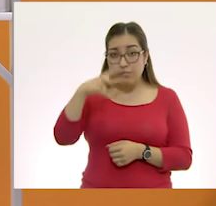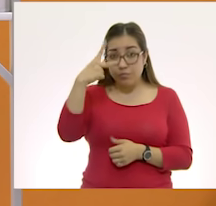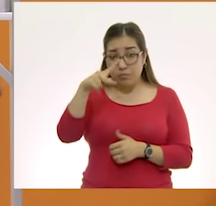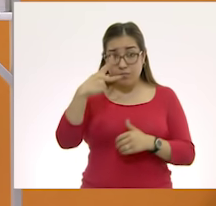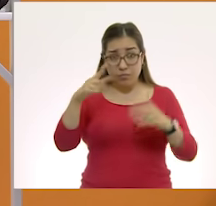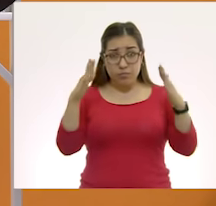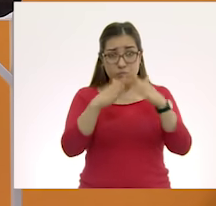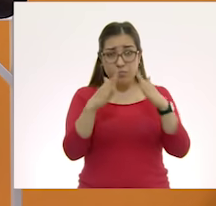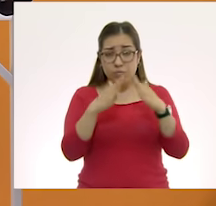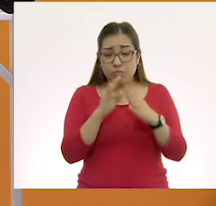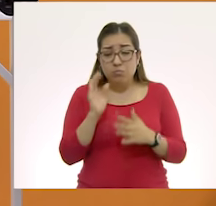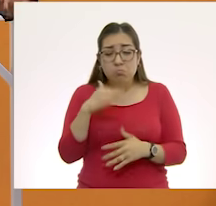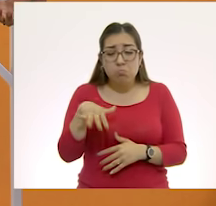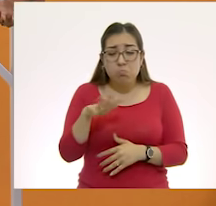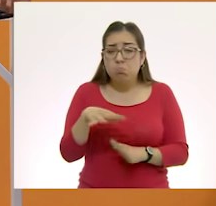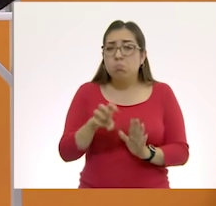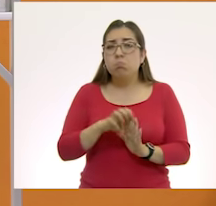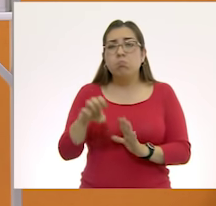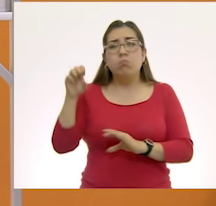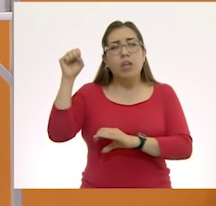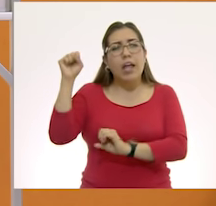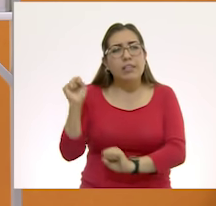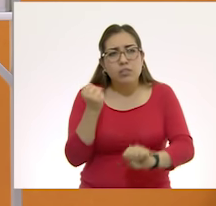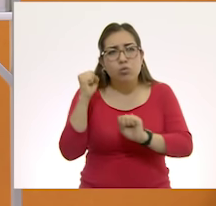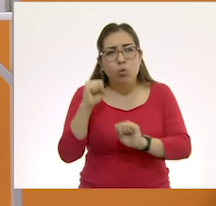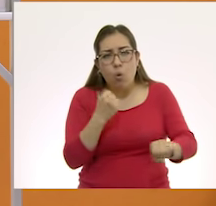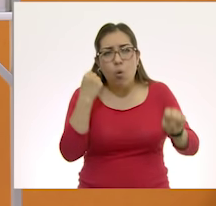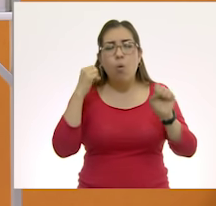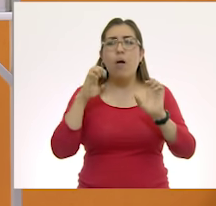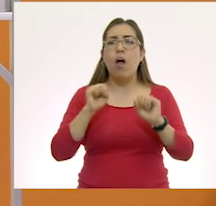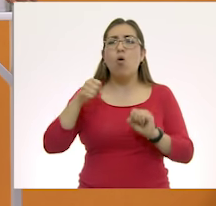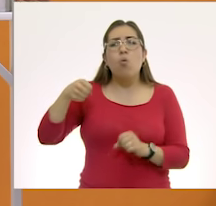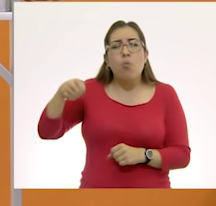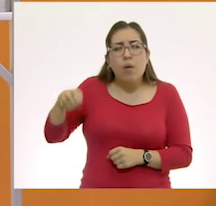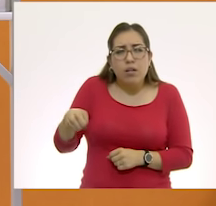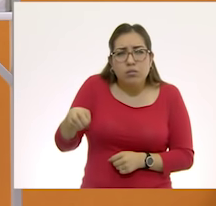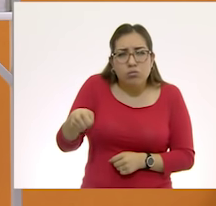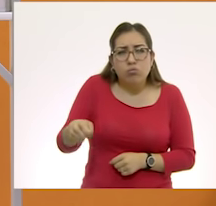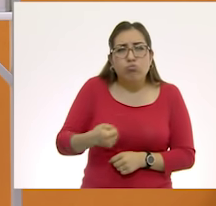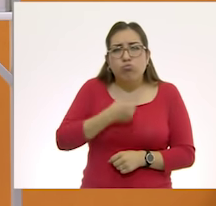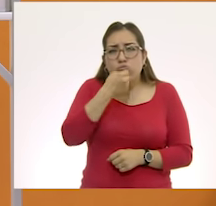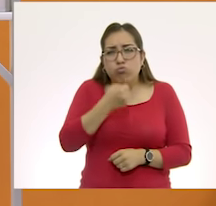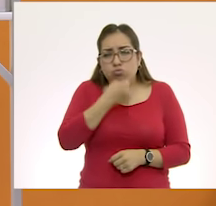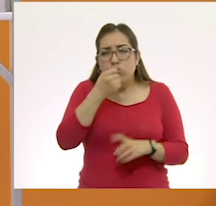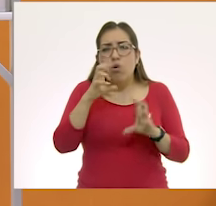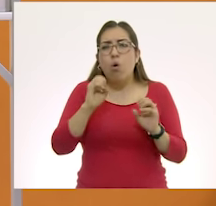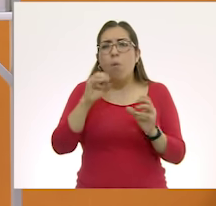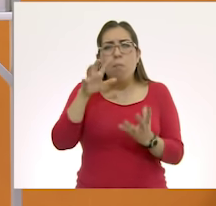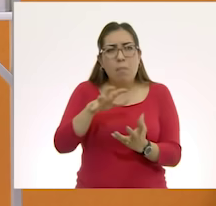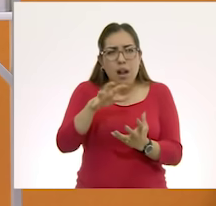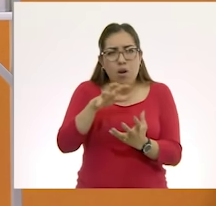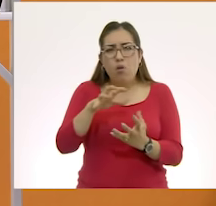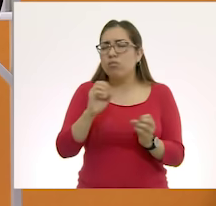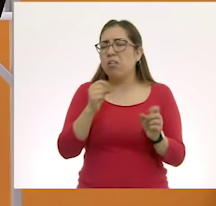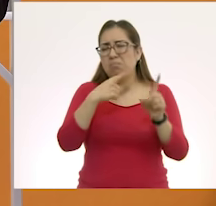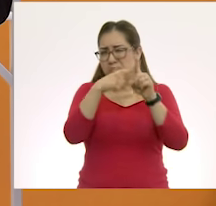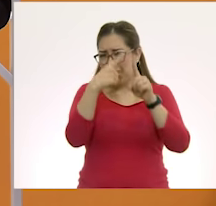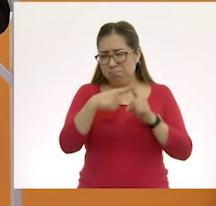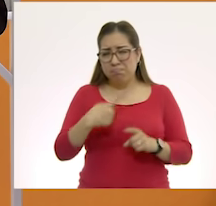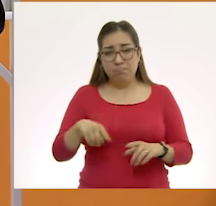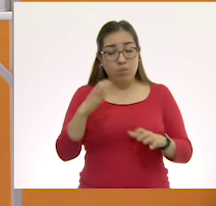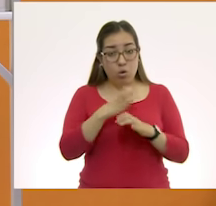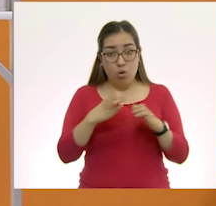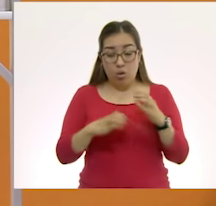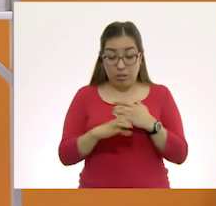casita, que puede ser una escoba, puede ser un bastón, una pelota, algo, y con este objeto